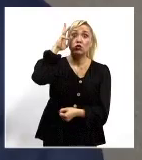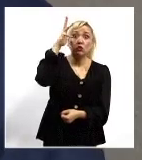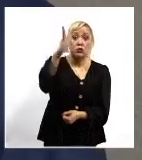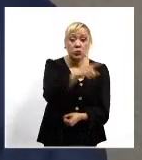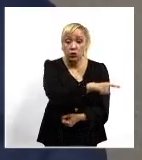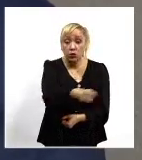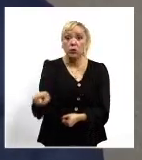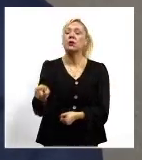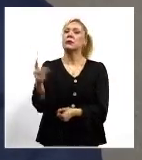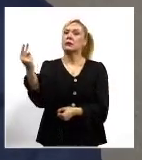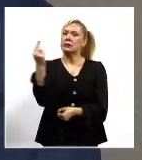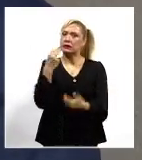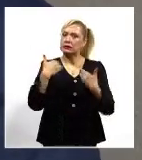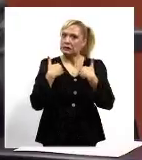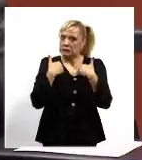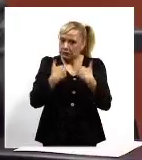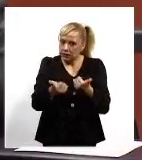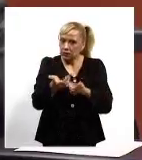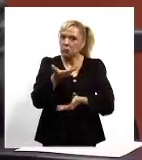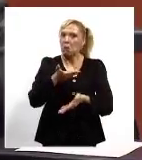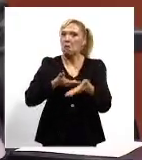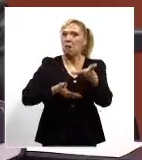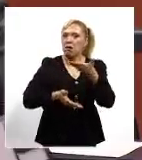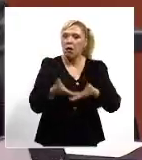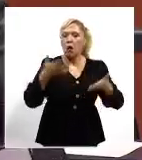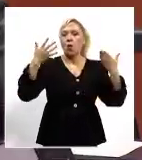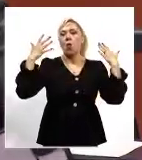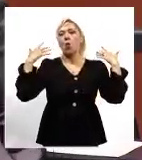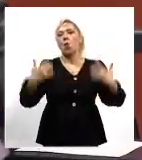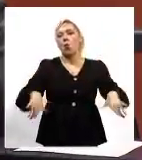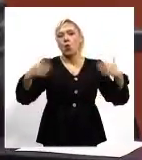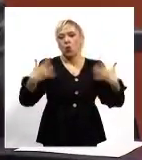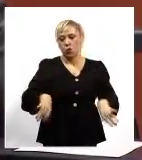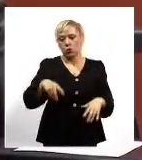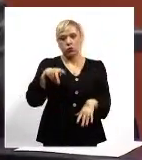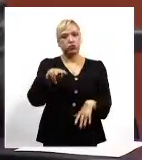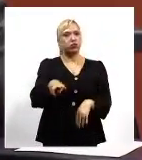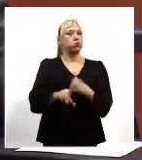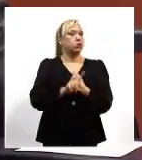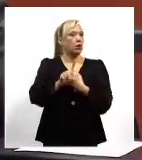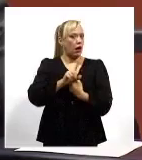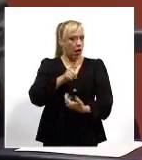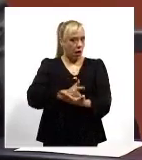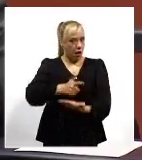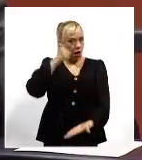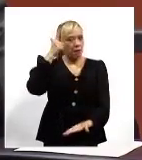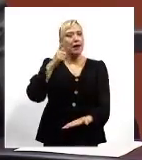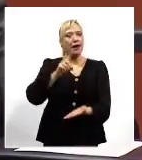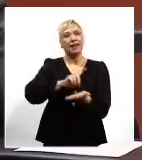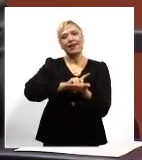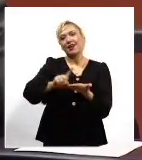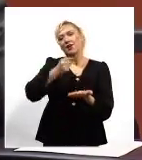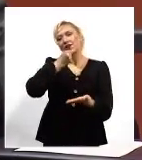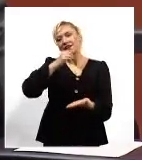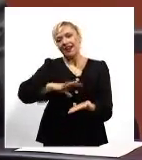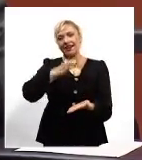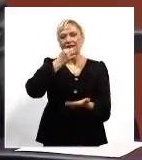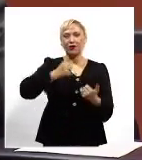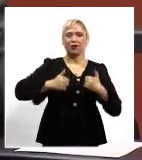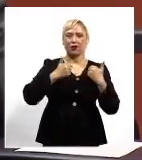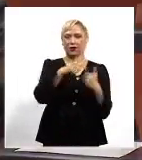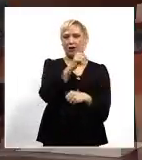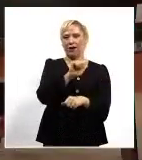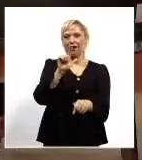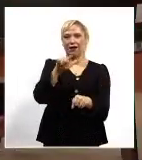sensibles, empáticos con el problema. El consejero acudió a las mesas de diálogo por los derechos de las niñas, los niños y adolescentes en las